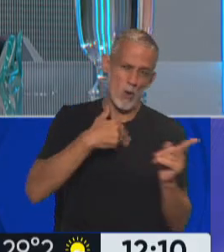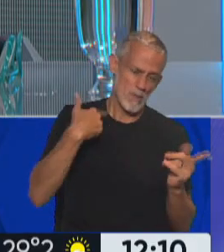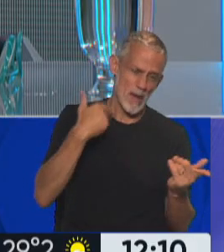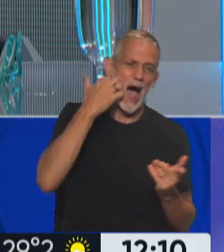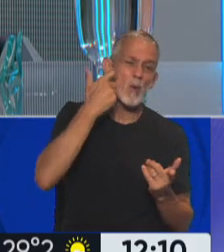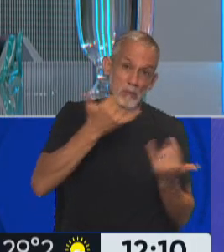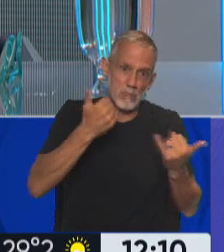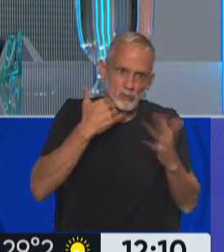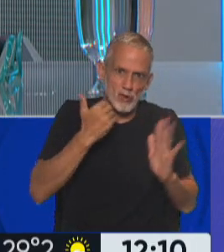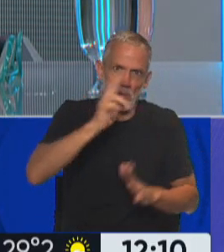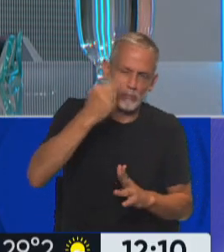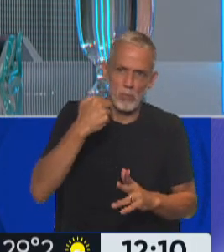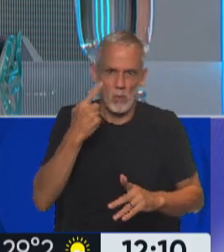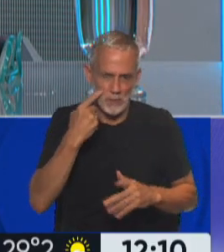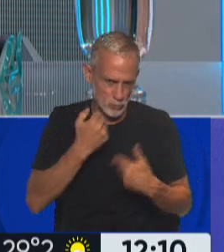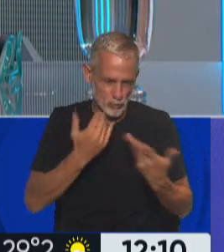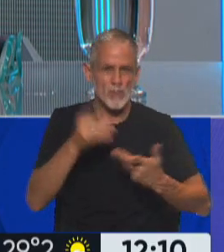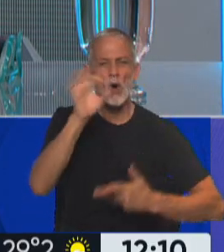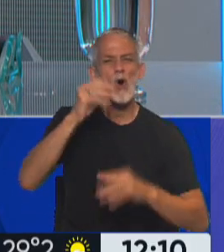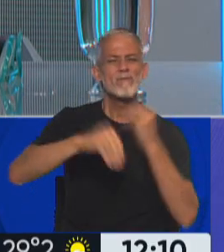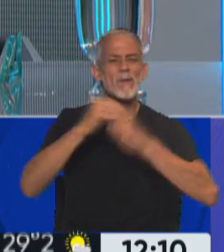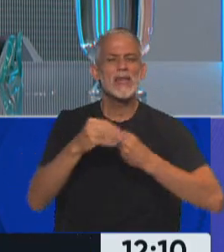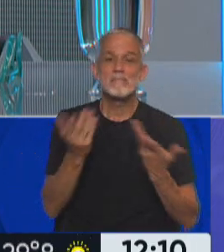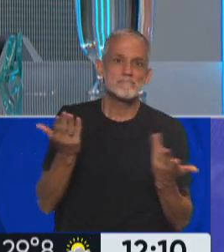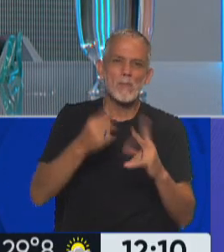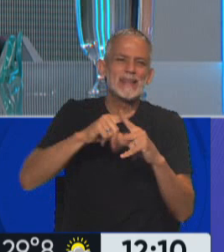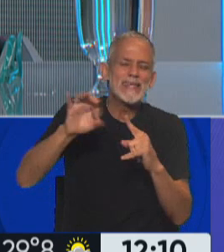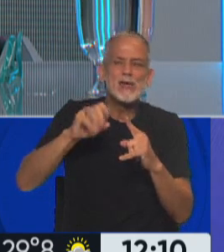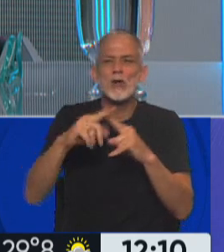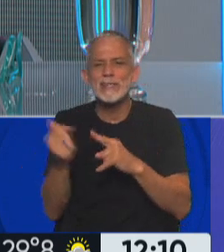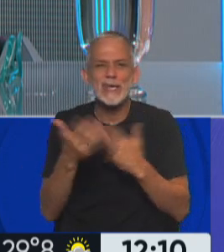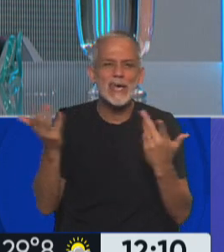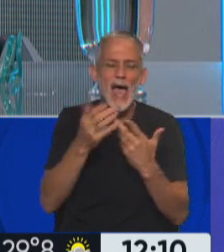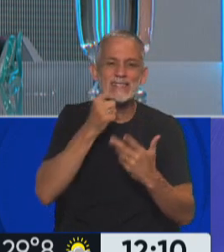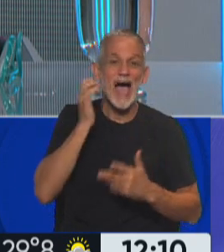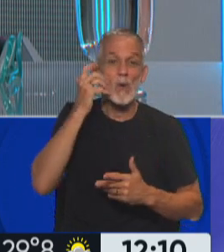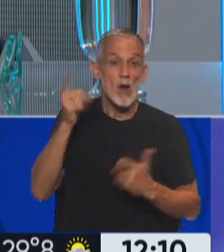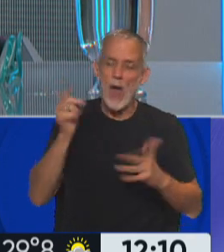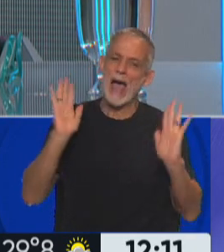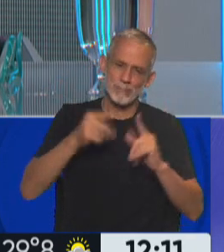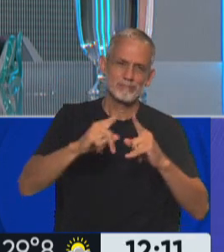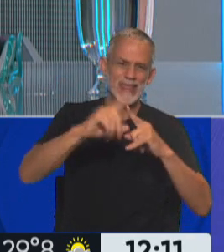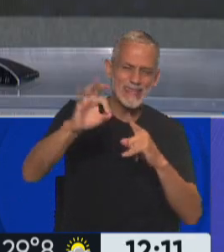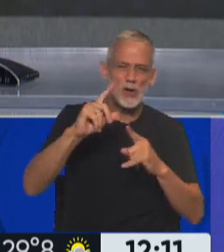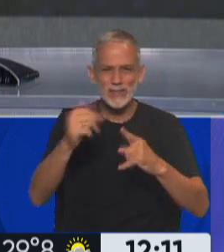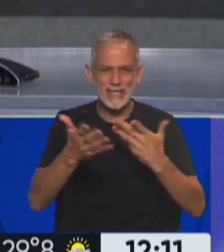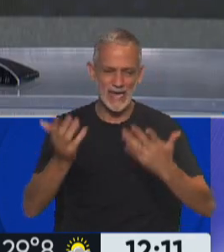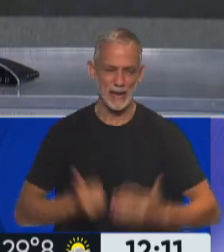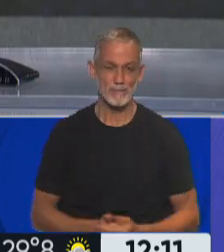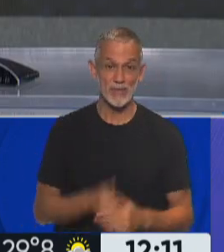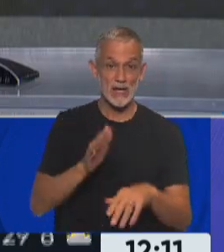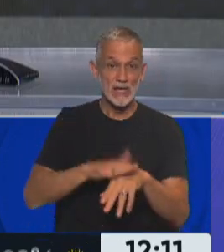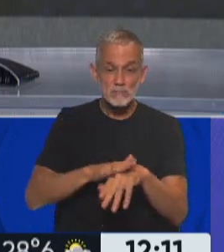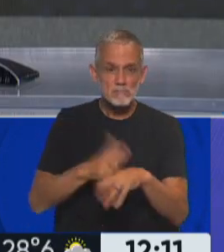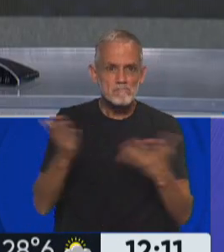si es que existen, no sé si existen, o algún familiar directo que puede ser un tío o una tía si no están los abuelos. Buscan un poco para ese lado. ¿Y qué tiene la responsabilidad